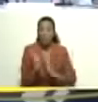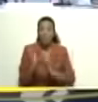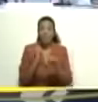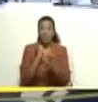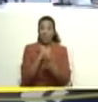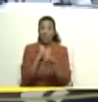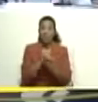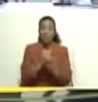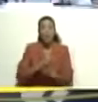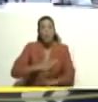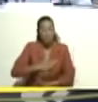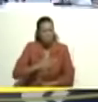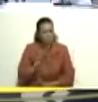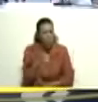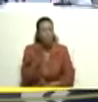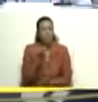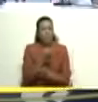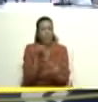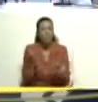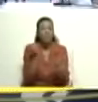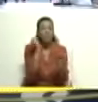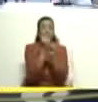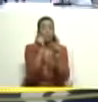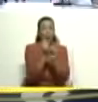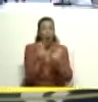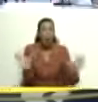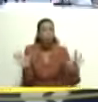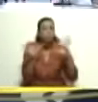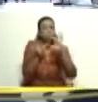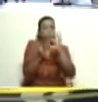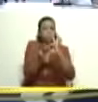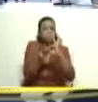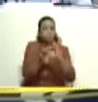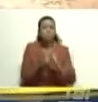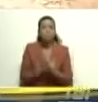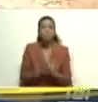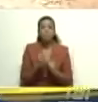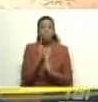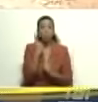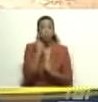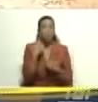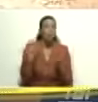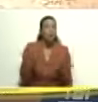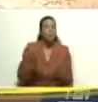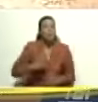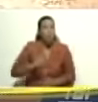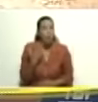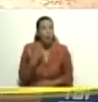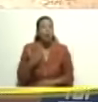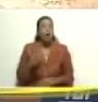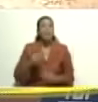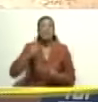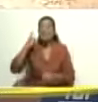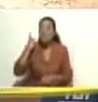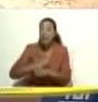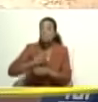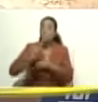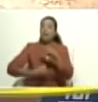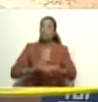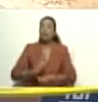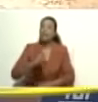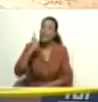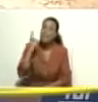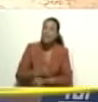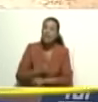que se puede perfectamente, y no solo que se puede, que se debe.